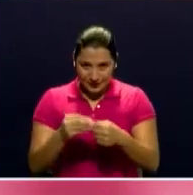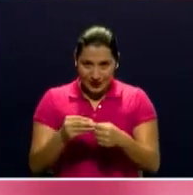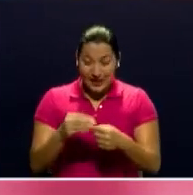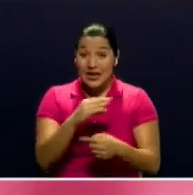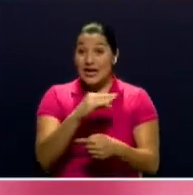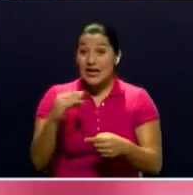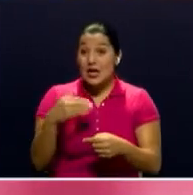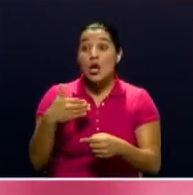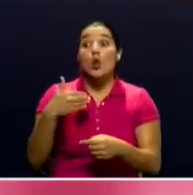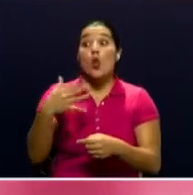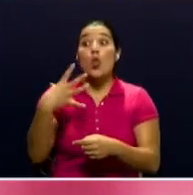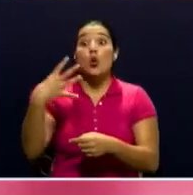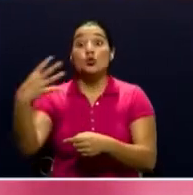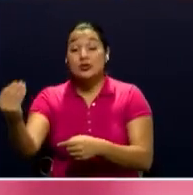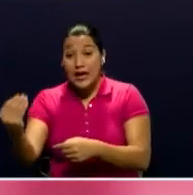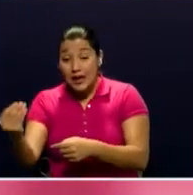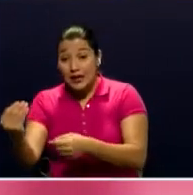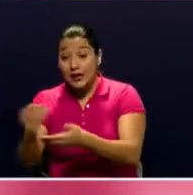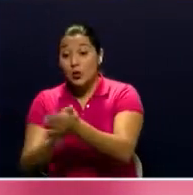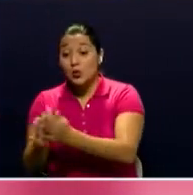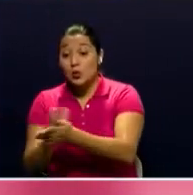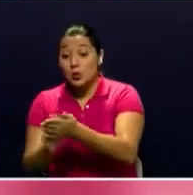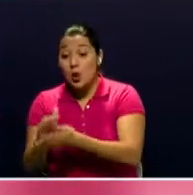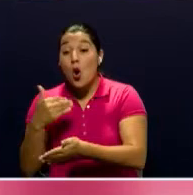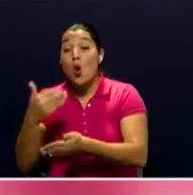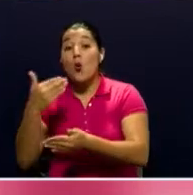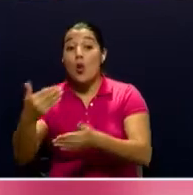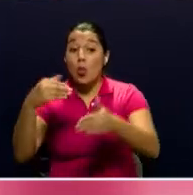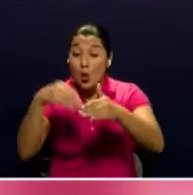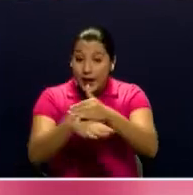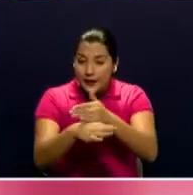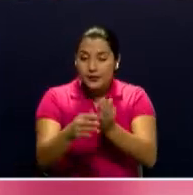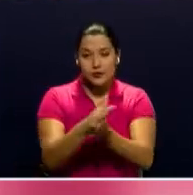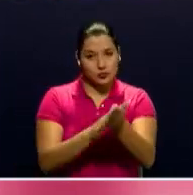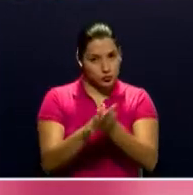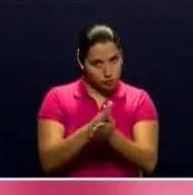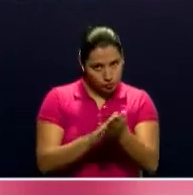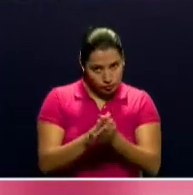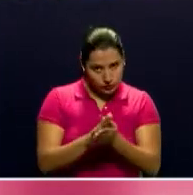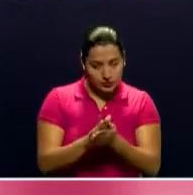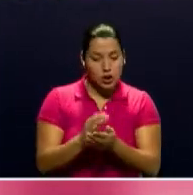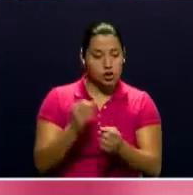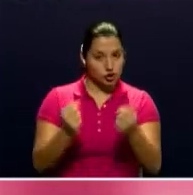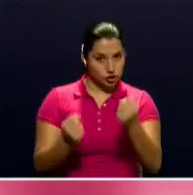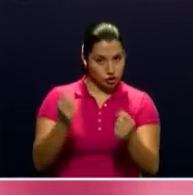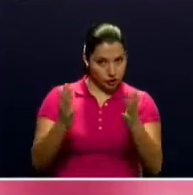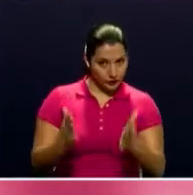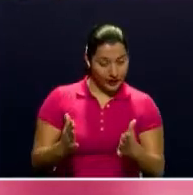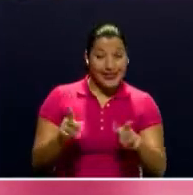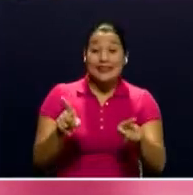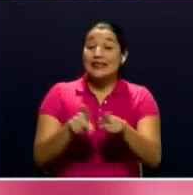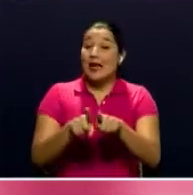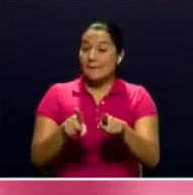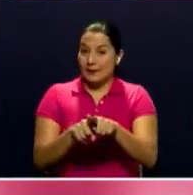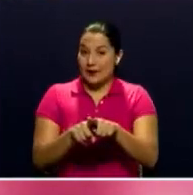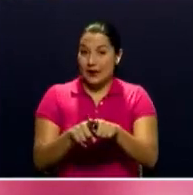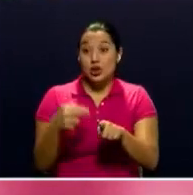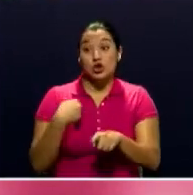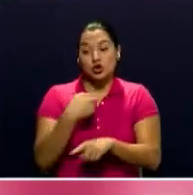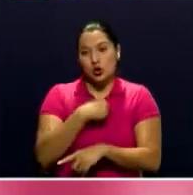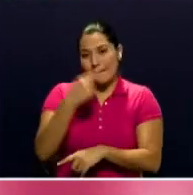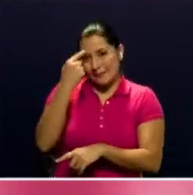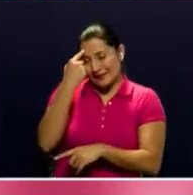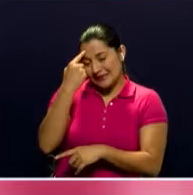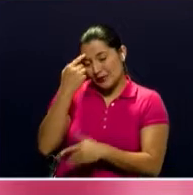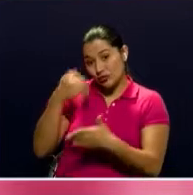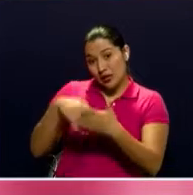y cuando regresen al plantel. Cada vez que regresen al plantel tienen que seguir este procedimiento. También estamos tomando en consideración pues, la población más sensible